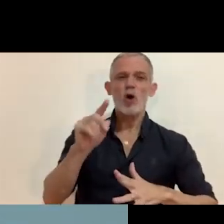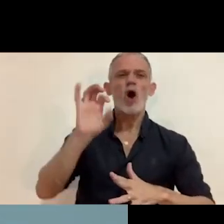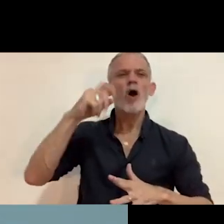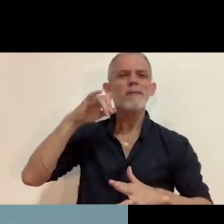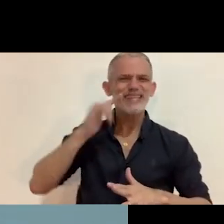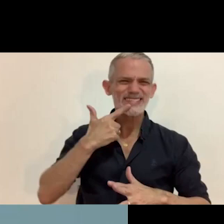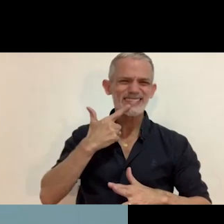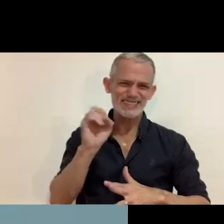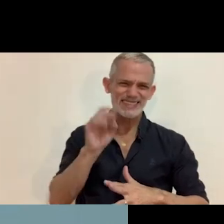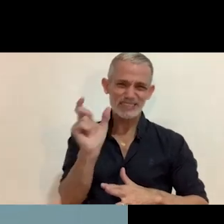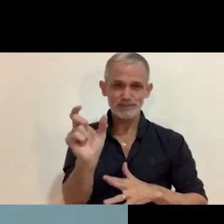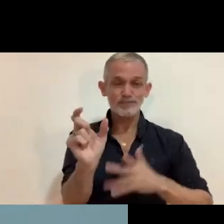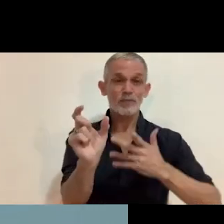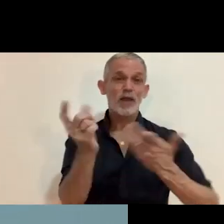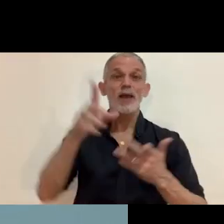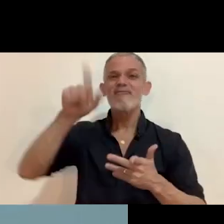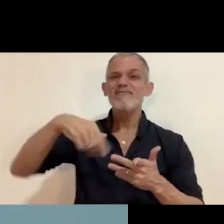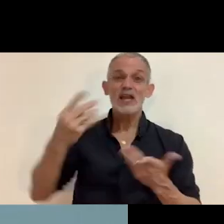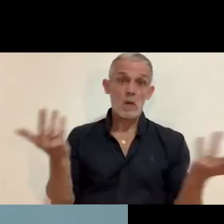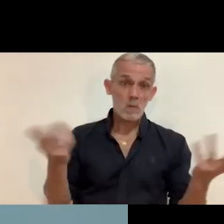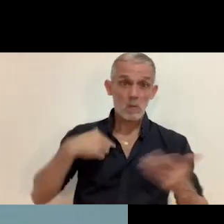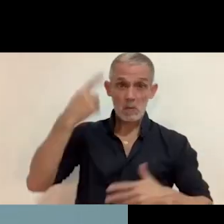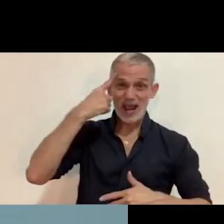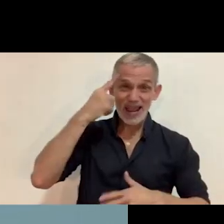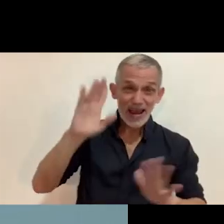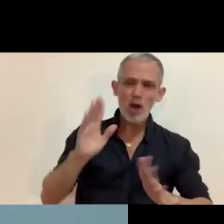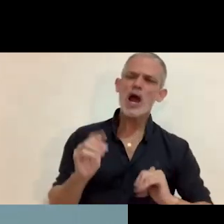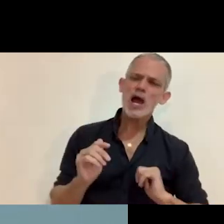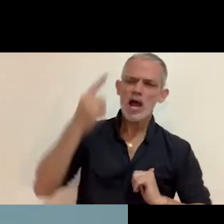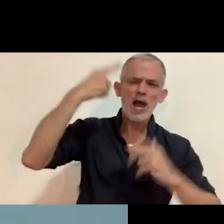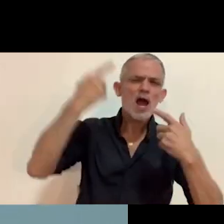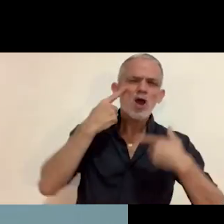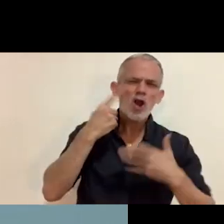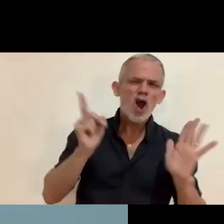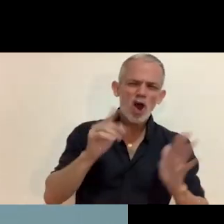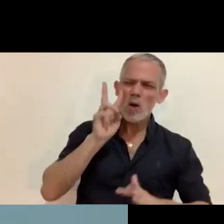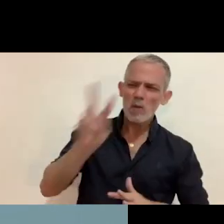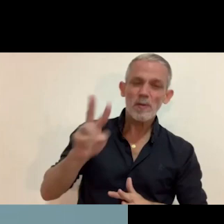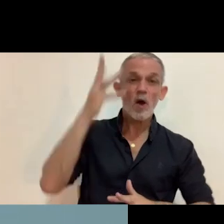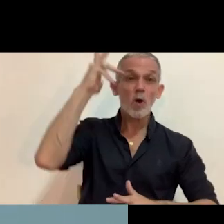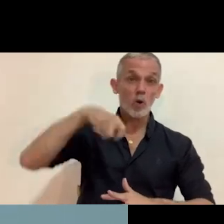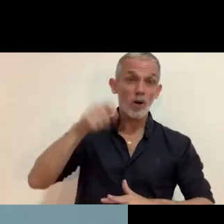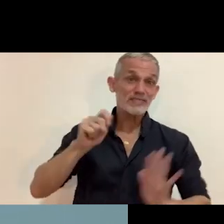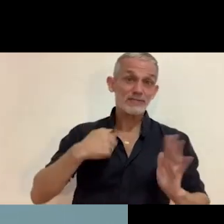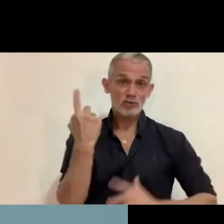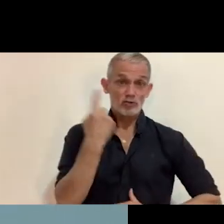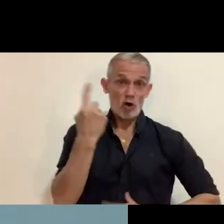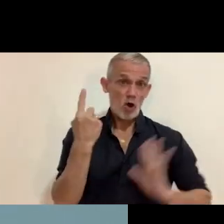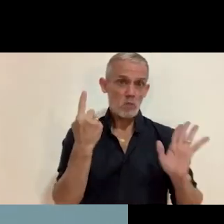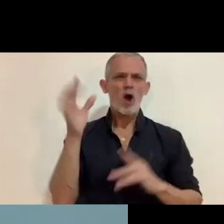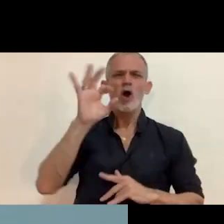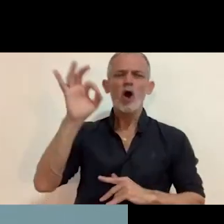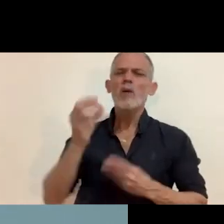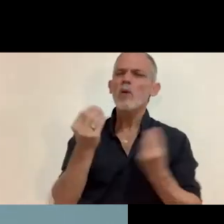de la sana crítica, digamos, el conocimiento del juez por sí solo, o pueden